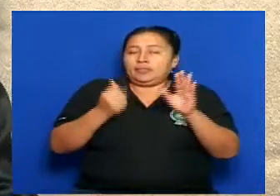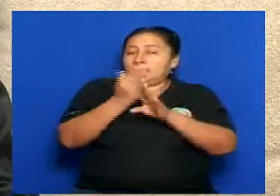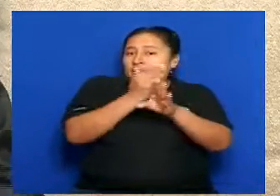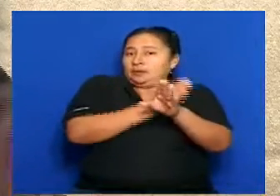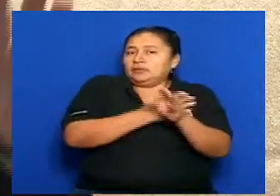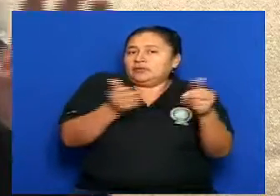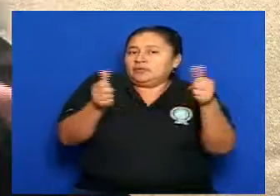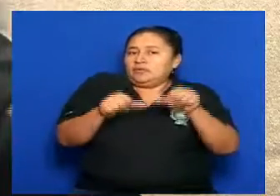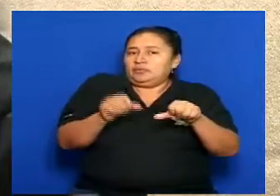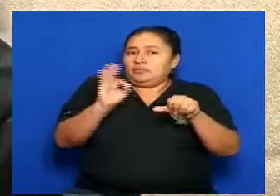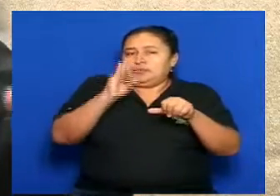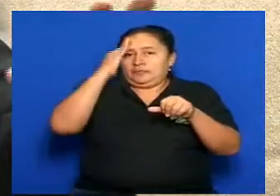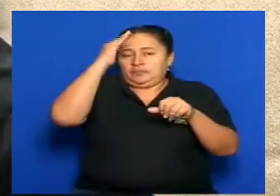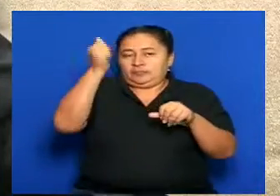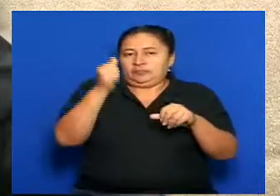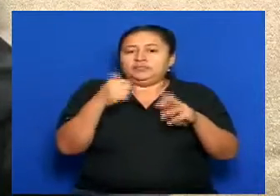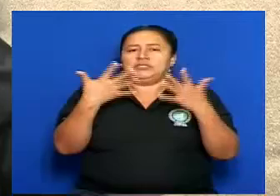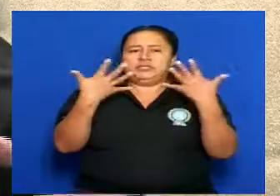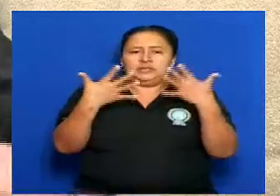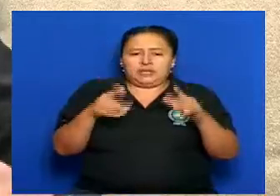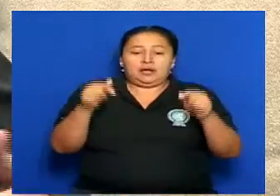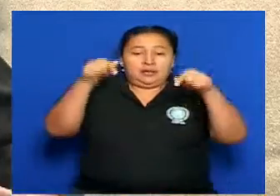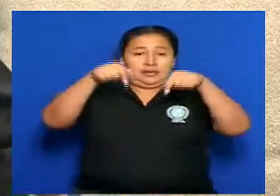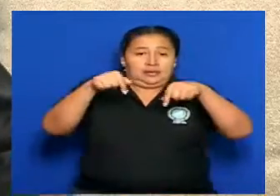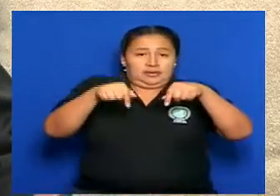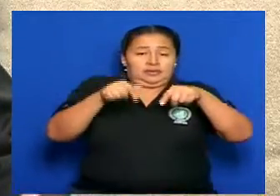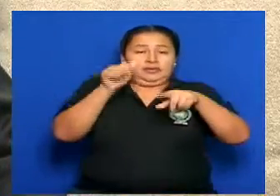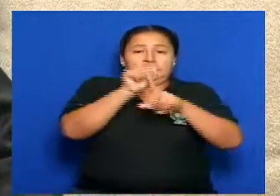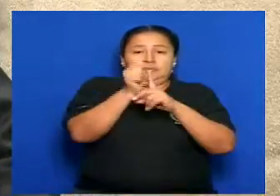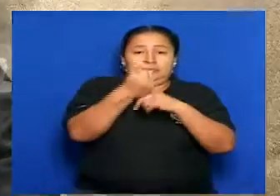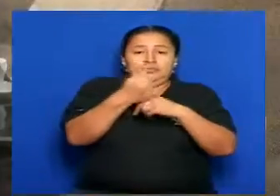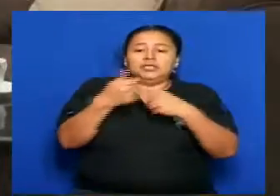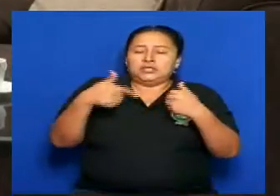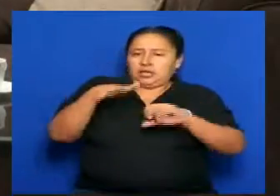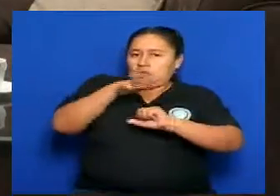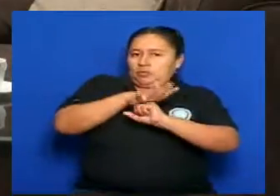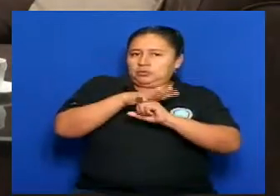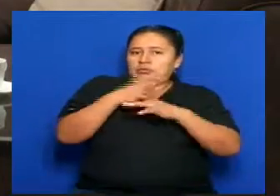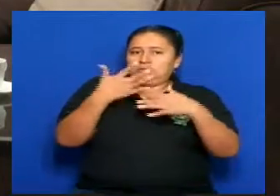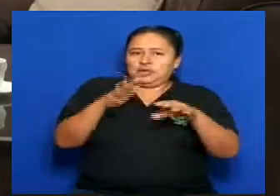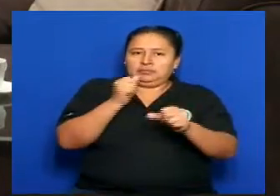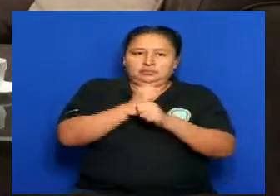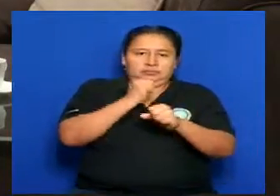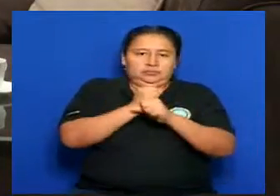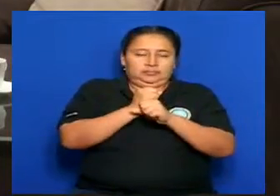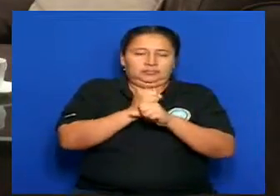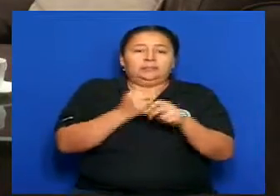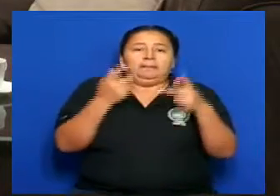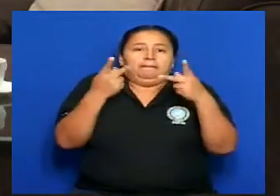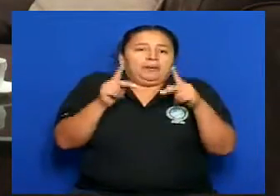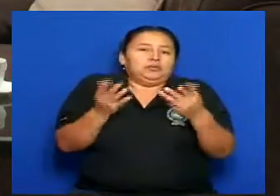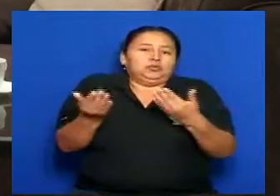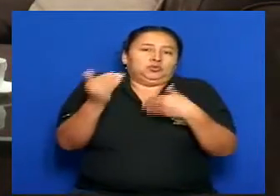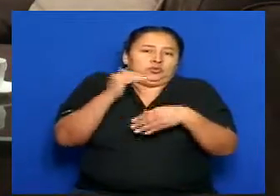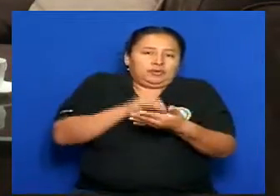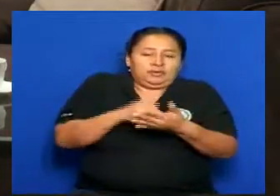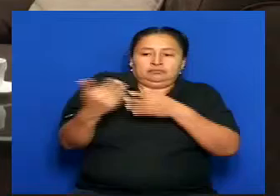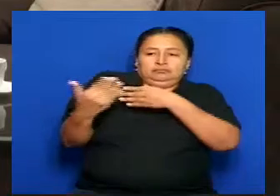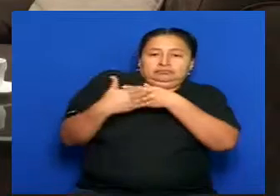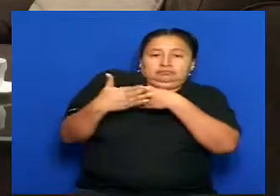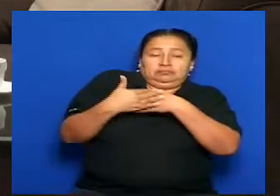en lo general o sea ya está en mano la comisión hizo su trabajo si nos mandan nuevamente a revisar si tenemos